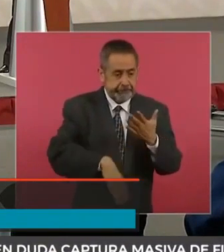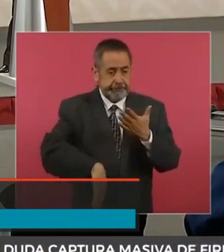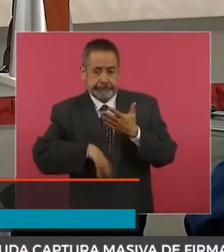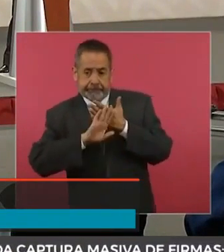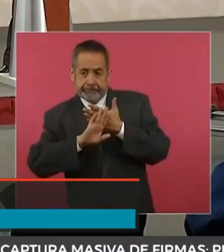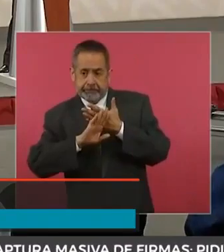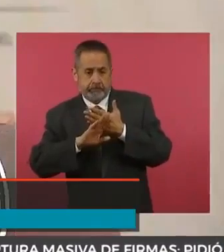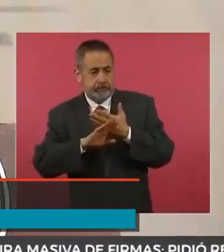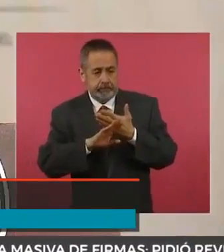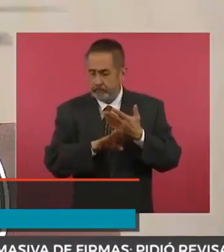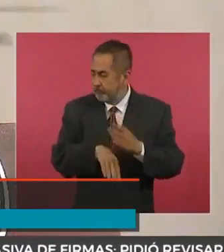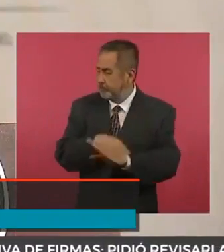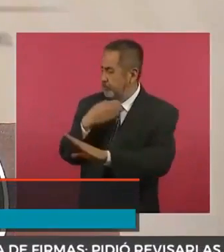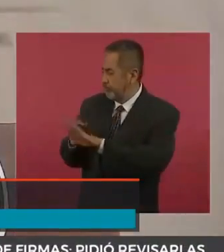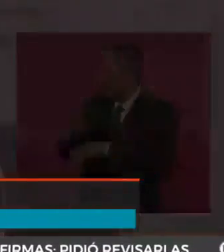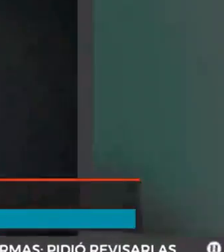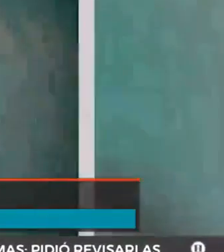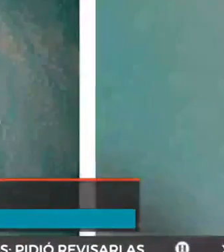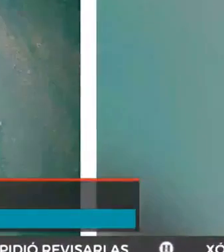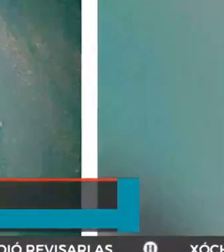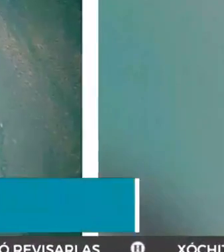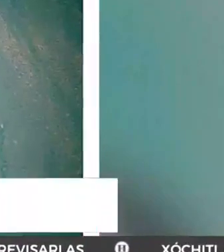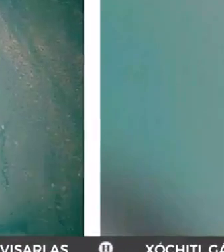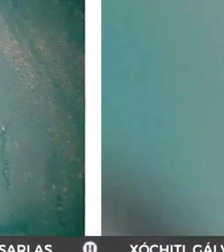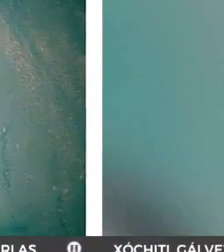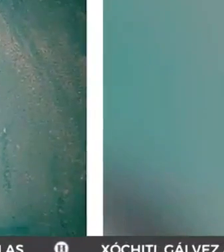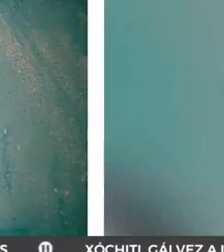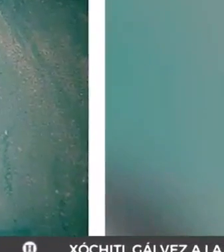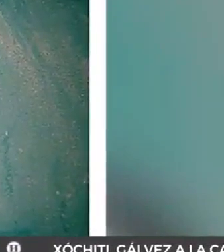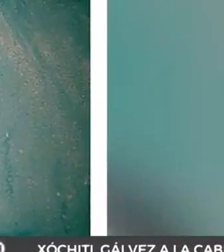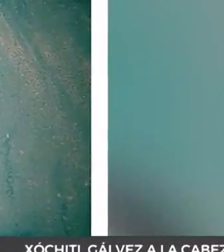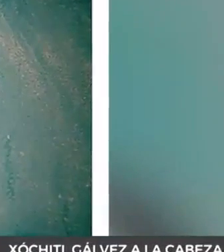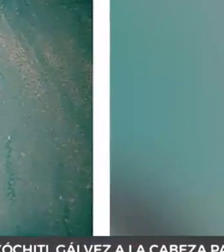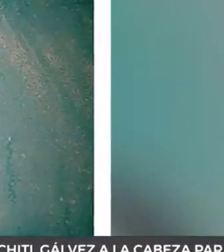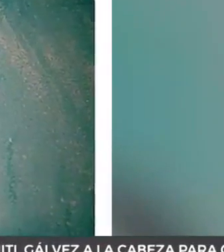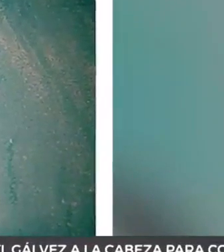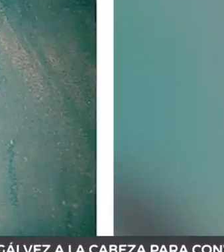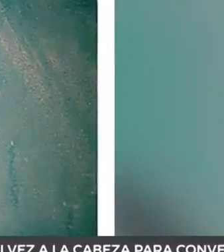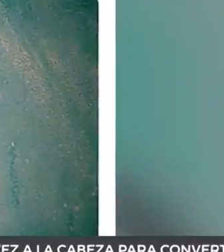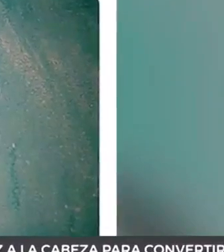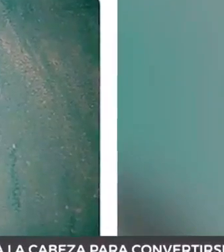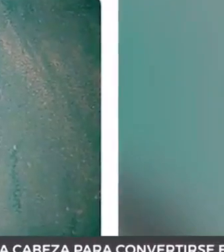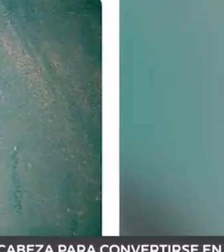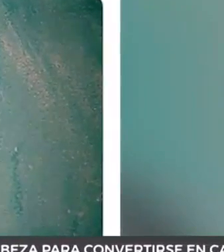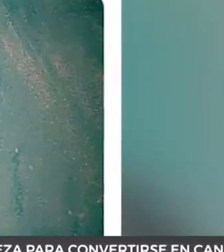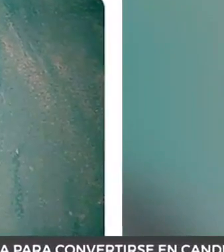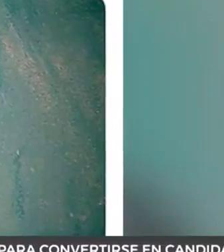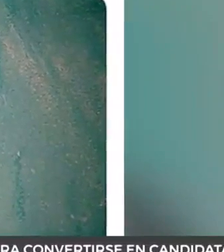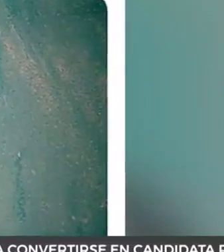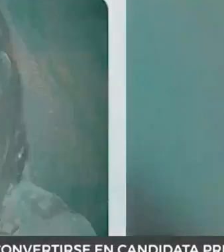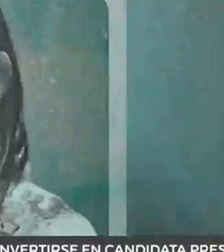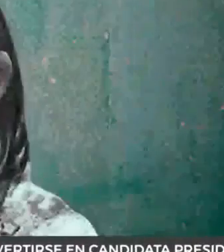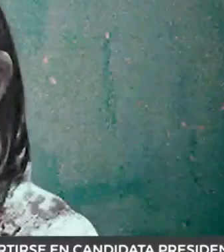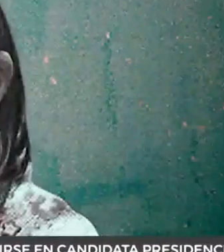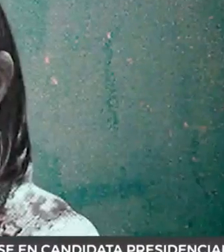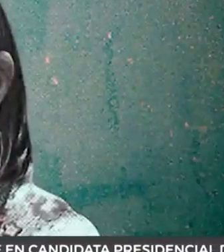de la transformación del país ante esta resolución La senadora Xóchitl Gálvez celebró la orden del